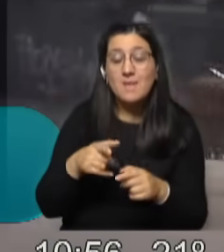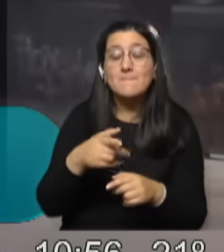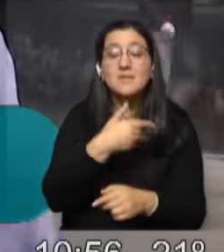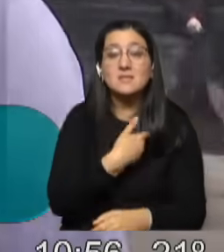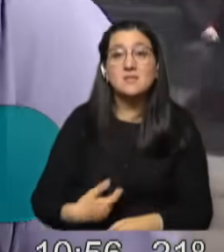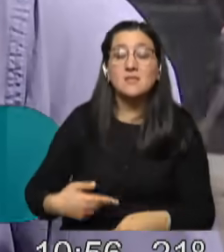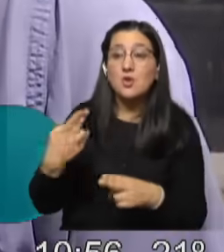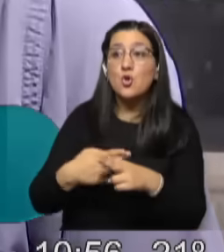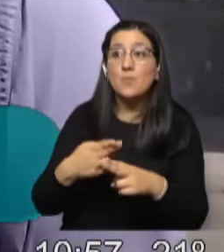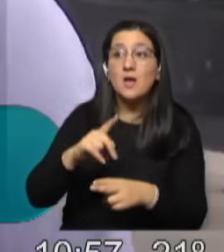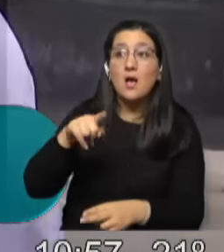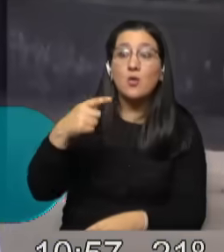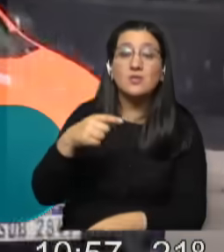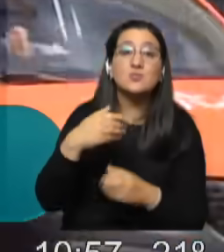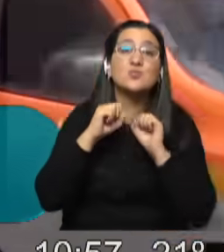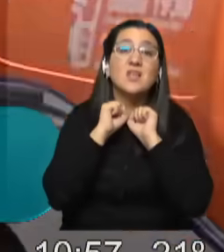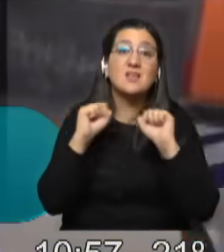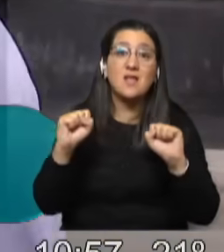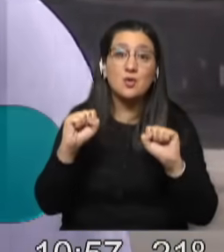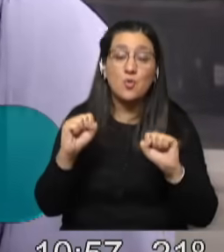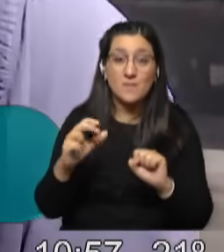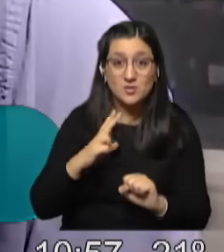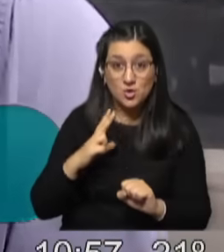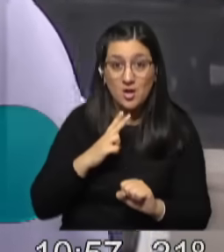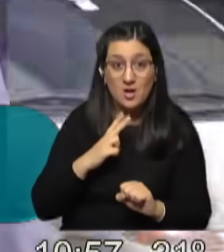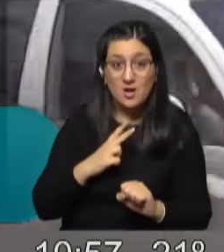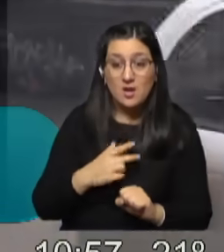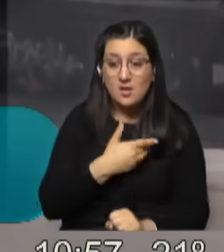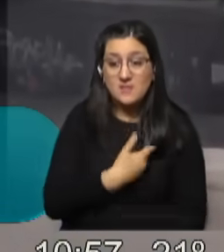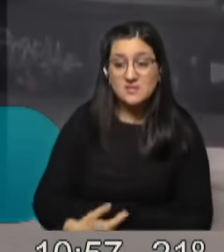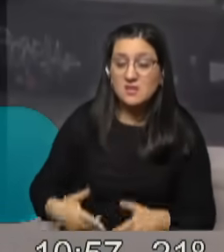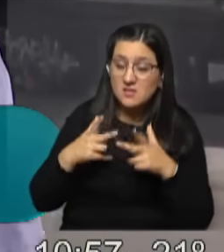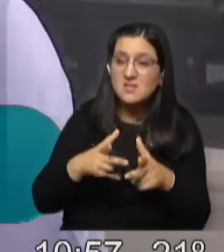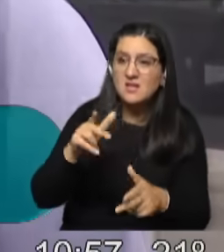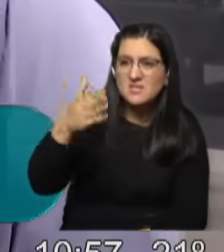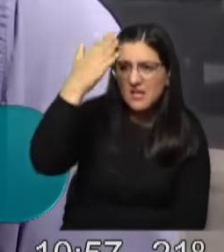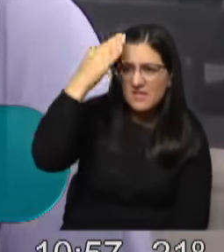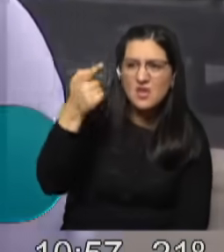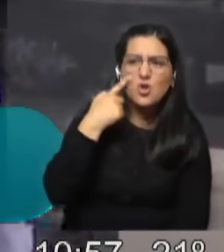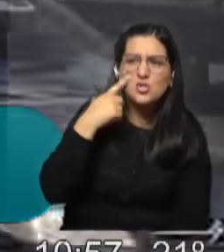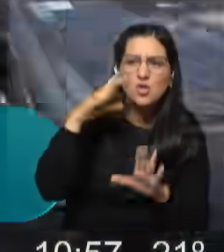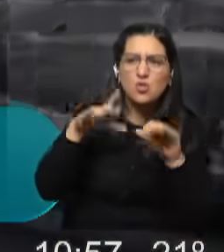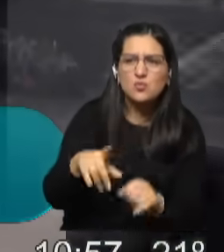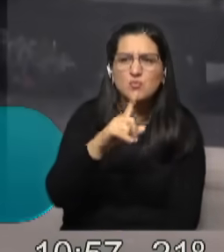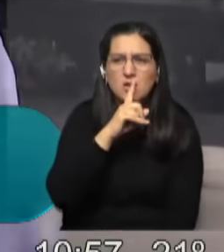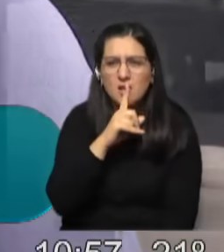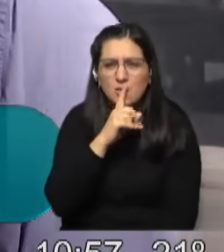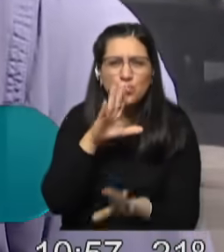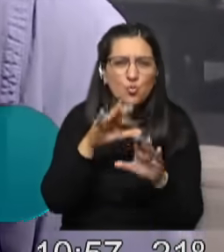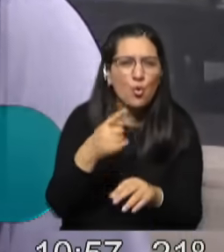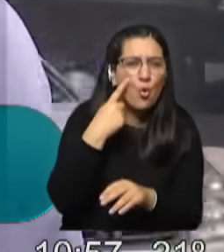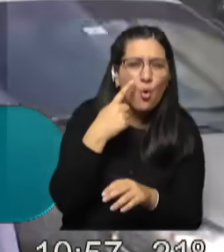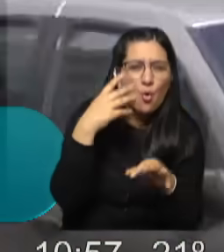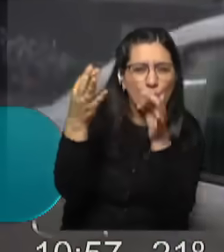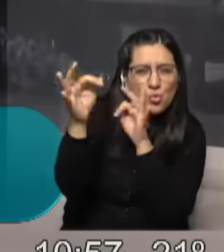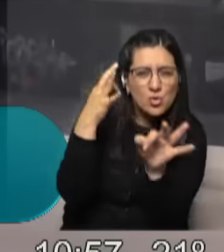estaba detrás de la puerta, que es su secretario personal, quien, bueno, en propia voz del presidente dice que sabía, que conocía al menos todos sus secretos, digamos, al